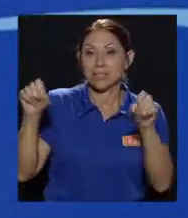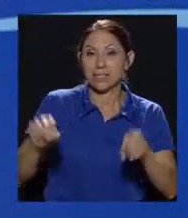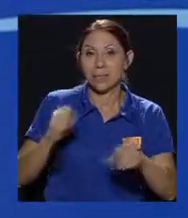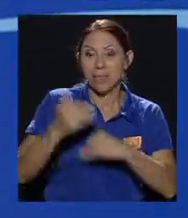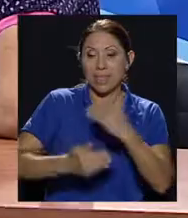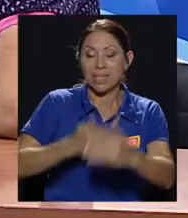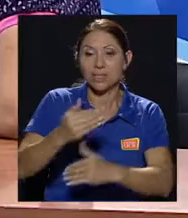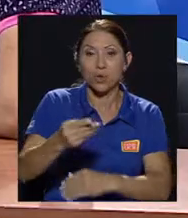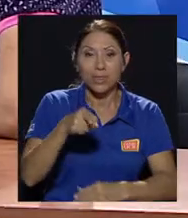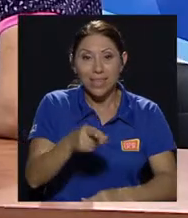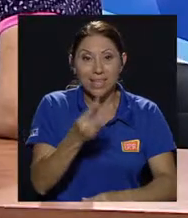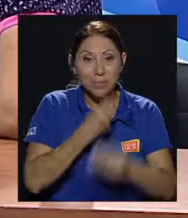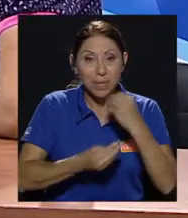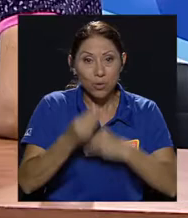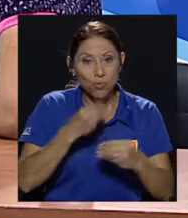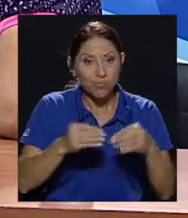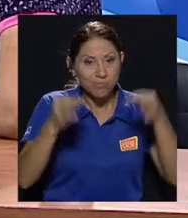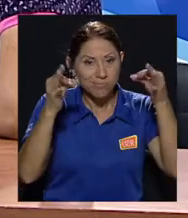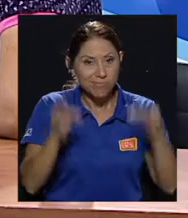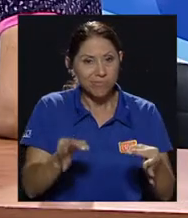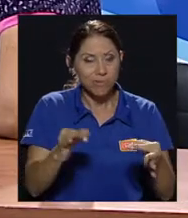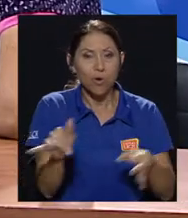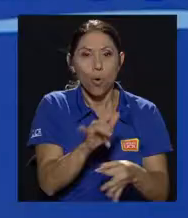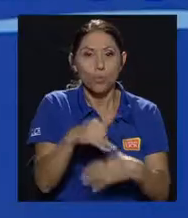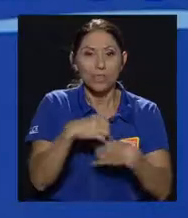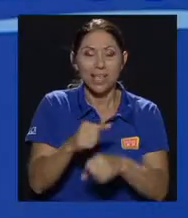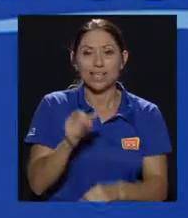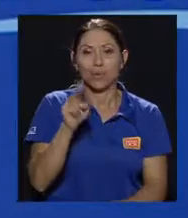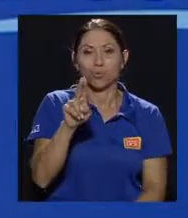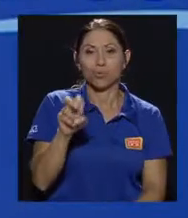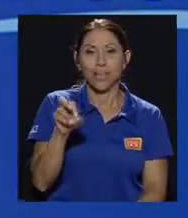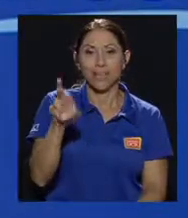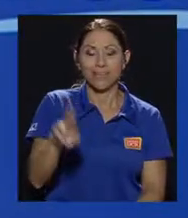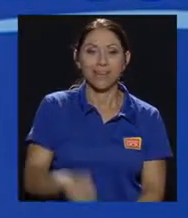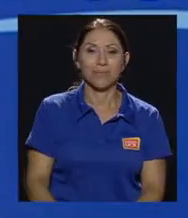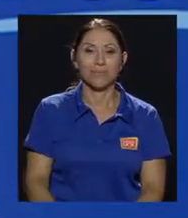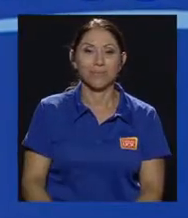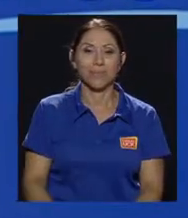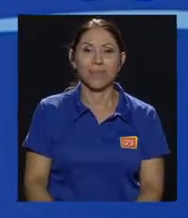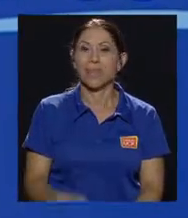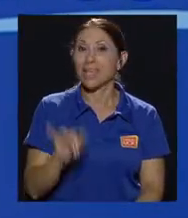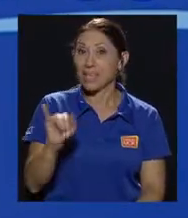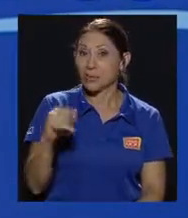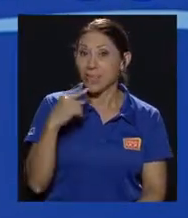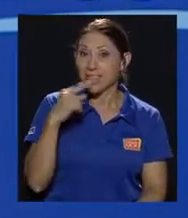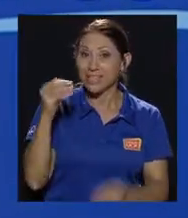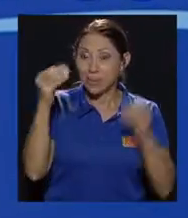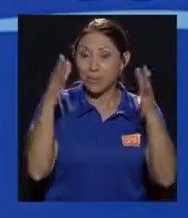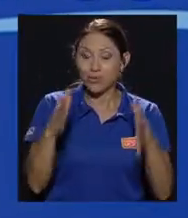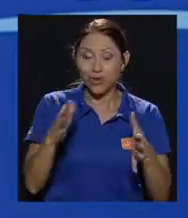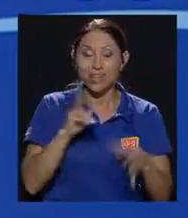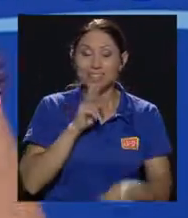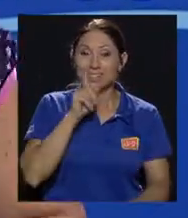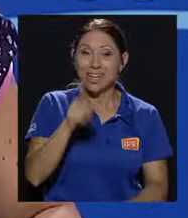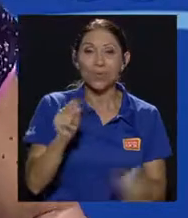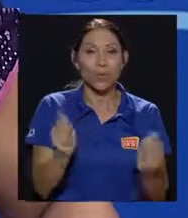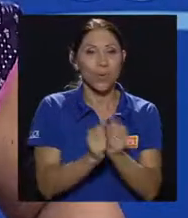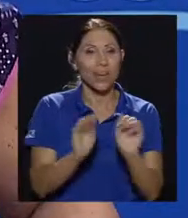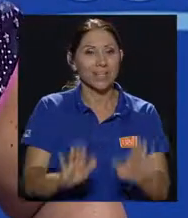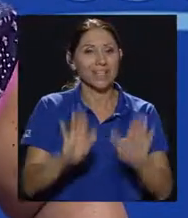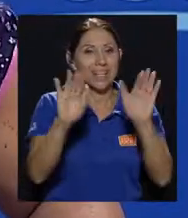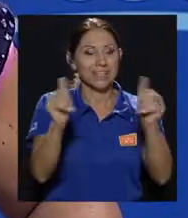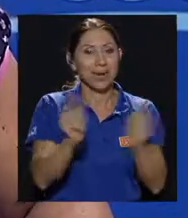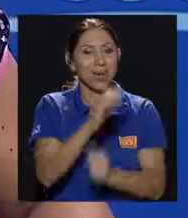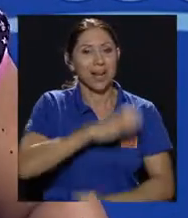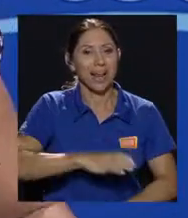las cosas bien como se hacen en UCR. Exactamente, y esto que dice la profesora es cierto, con la excelencia y con la calidad con